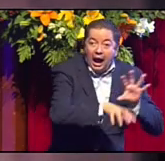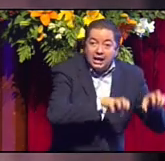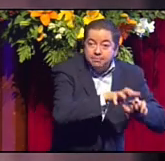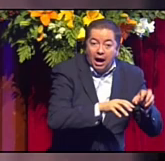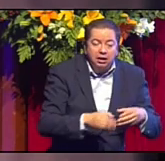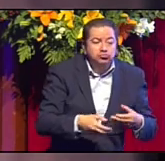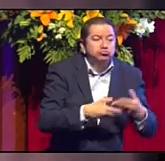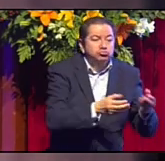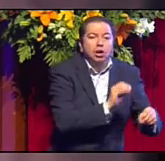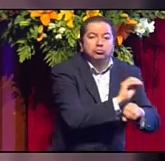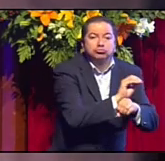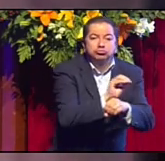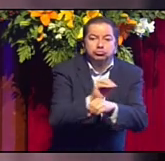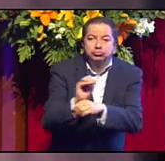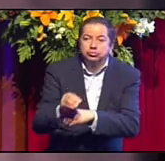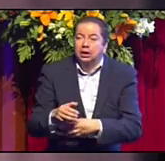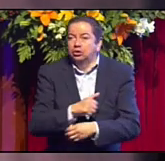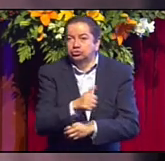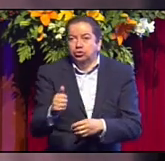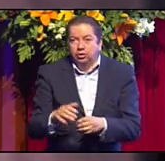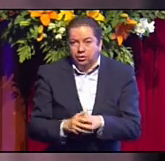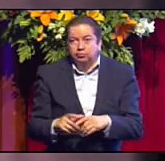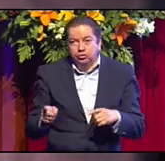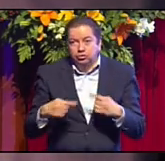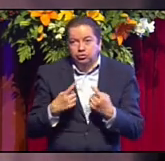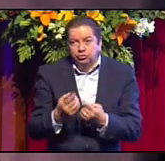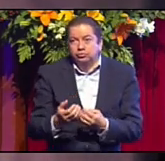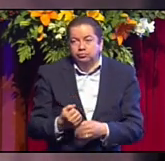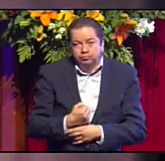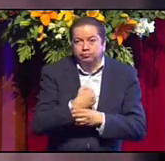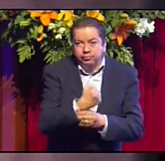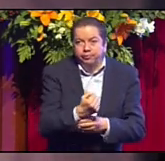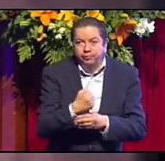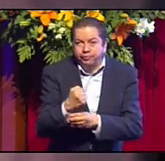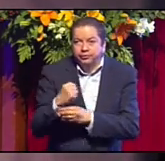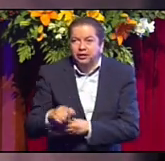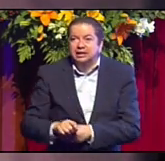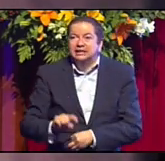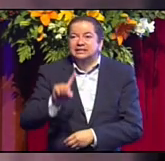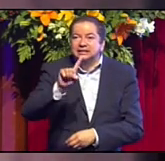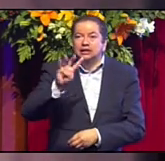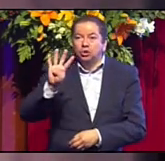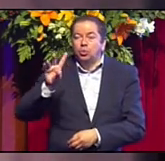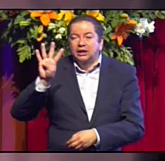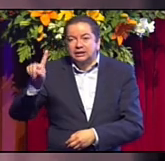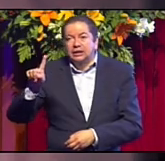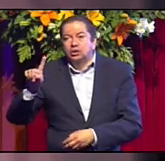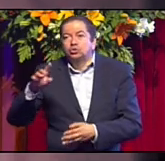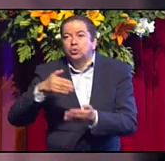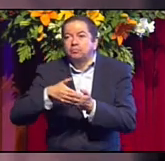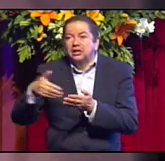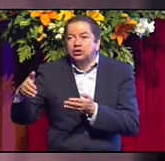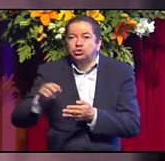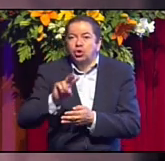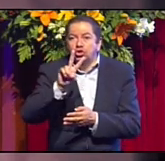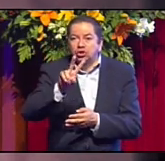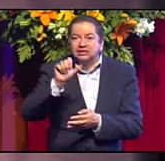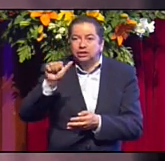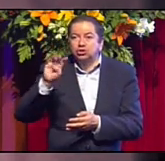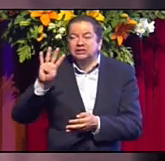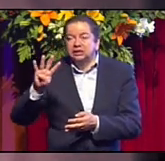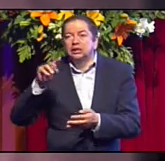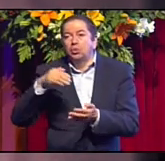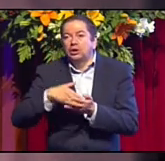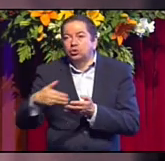No creemos que estemos tan equivocados y que sean tan mal gastados los recursos. Total, 141 millones de pesos, 264